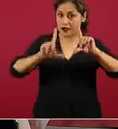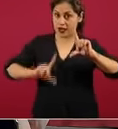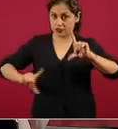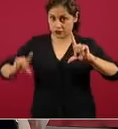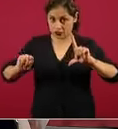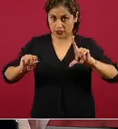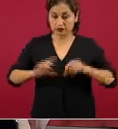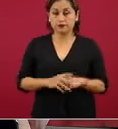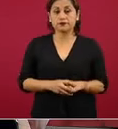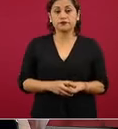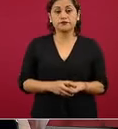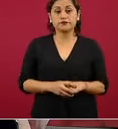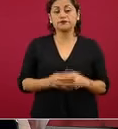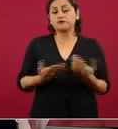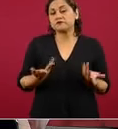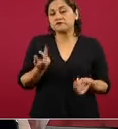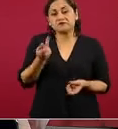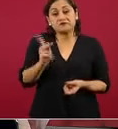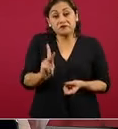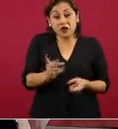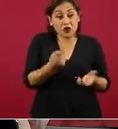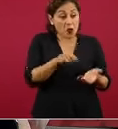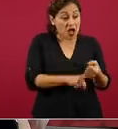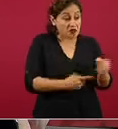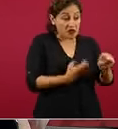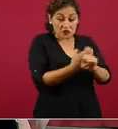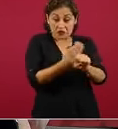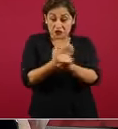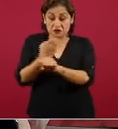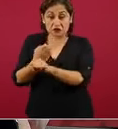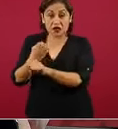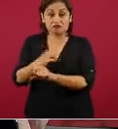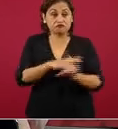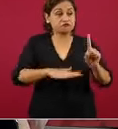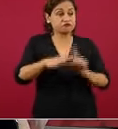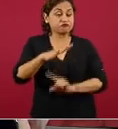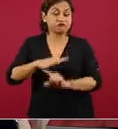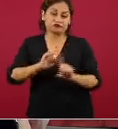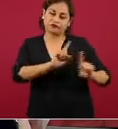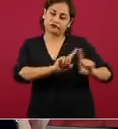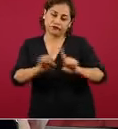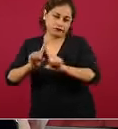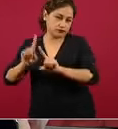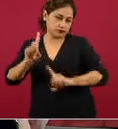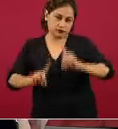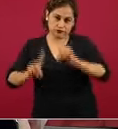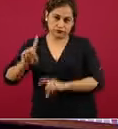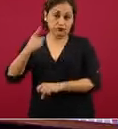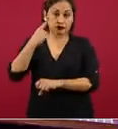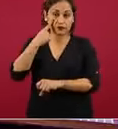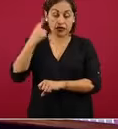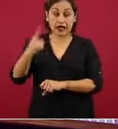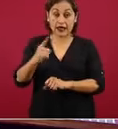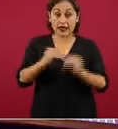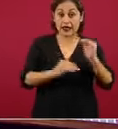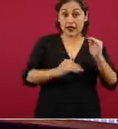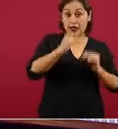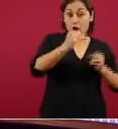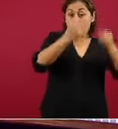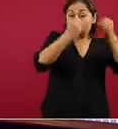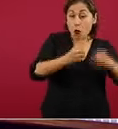Pero claramente esto es muy heterogéneo de acuerdo a las entidades federativas, y tenemos la primera entidad que tiene